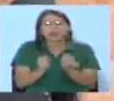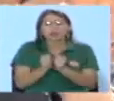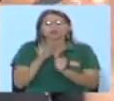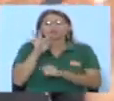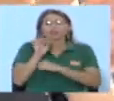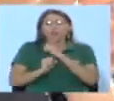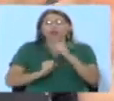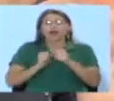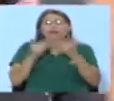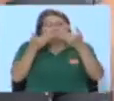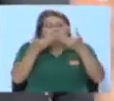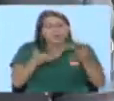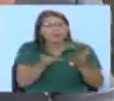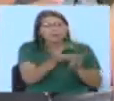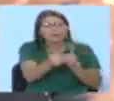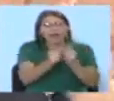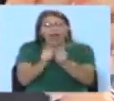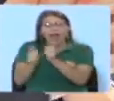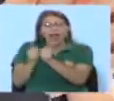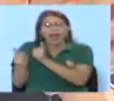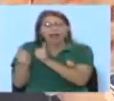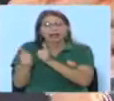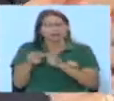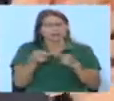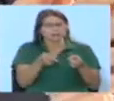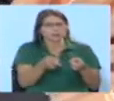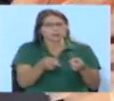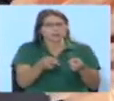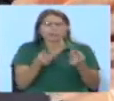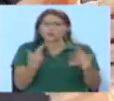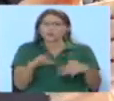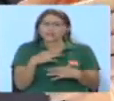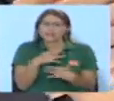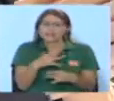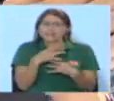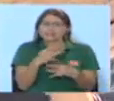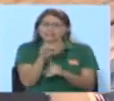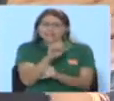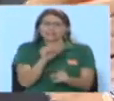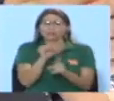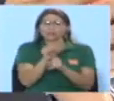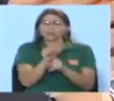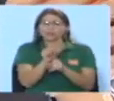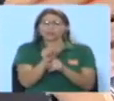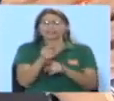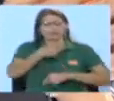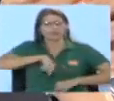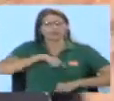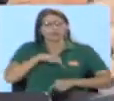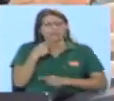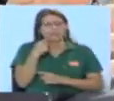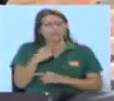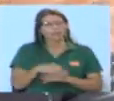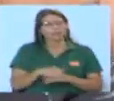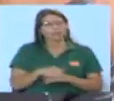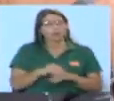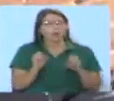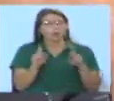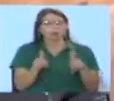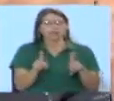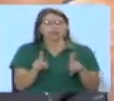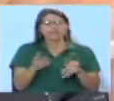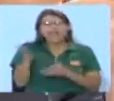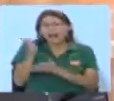habían informaciones súper interesantes en ese momento donde decíamos, bueno, si teníamos en algún momento una penetración que solo